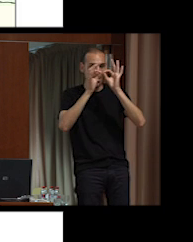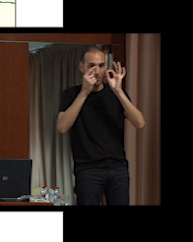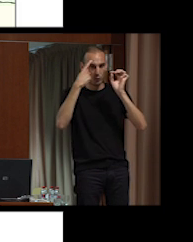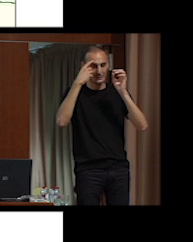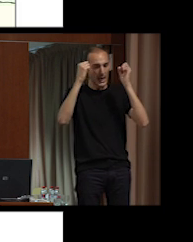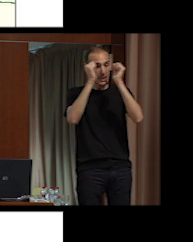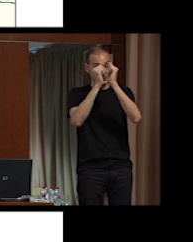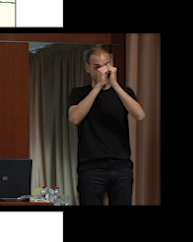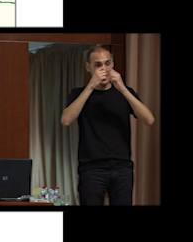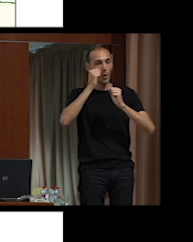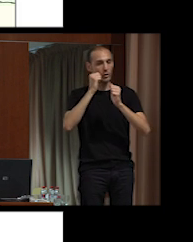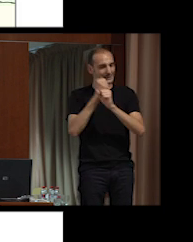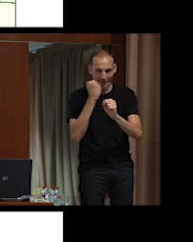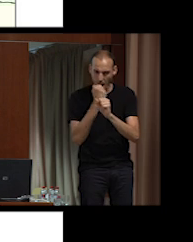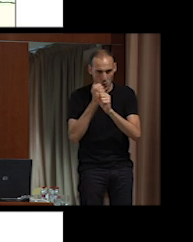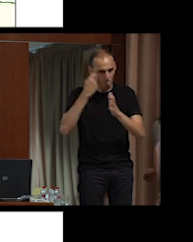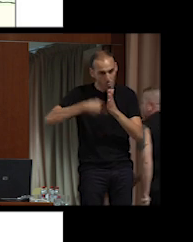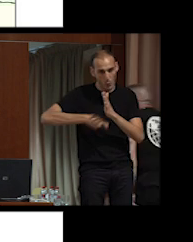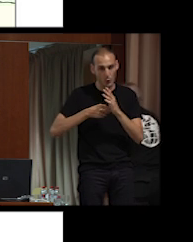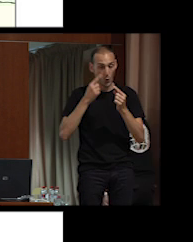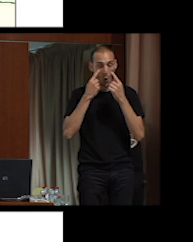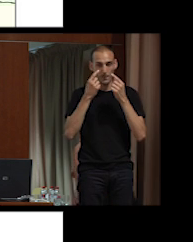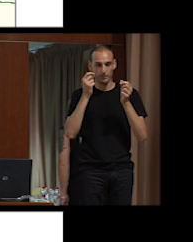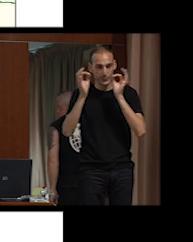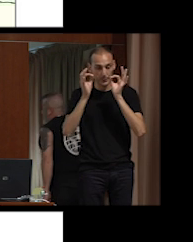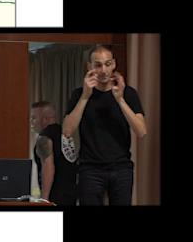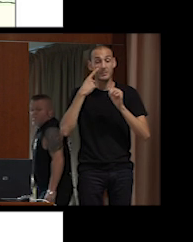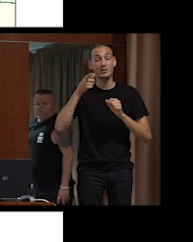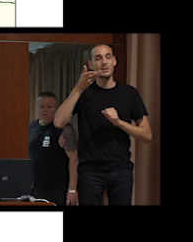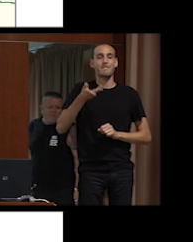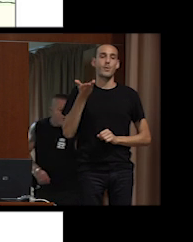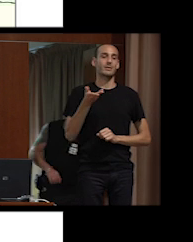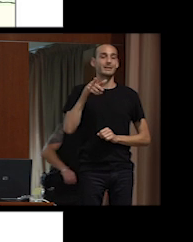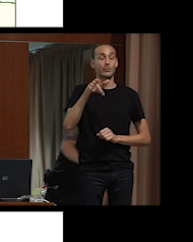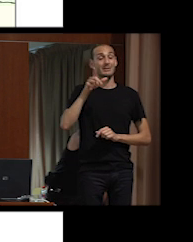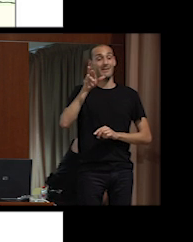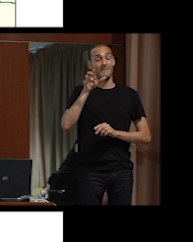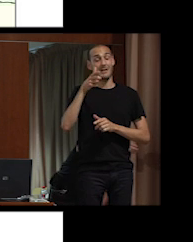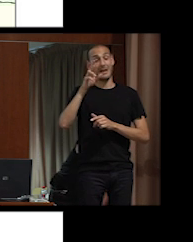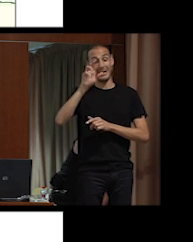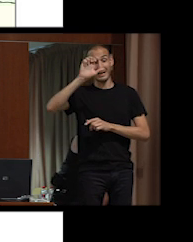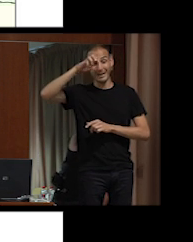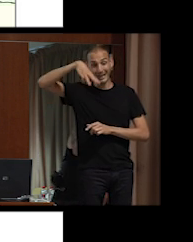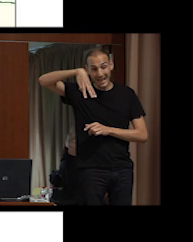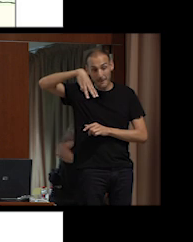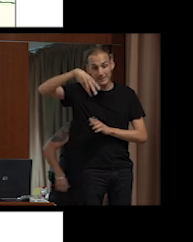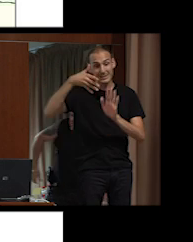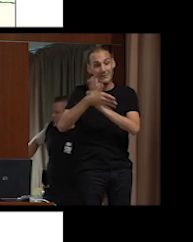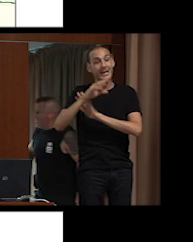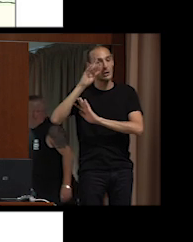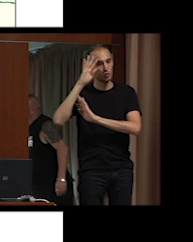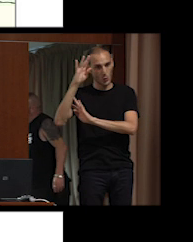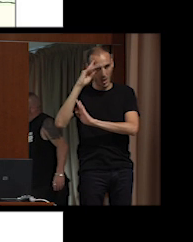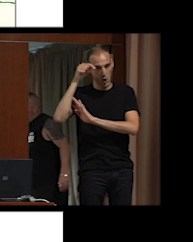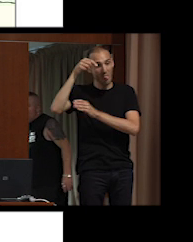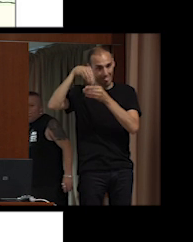de la noche, aumenta con la edad y esto es importante. Es la fase en la que soñamos. De hecho, ¿cuántos de vosotros